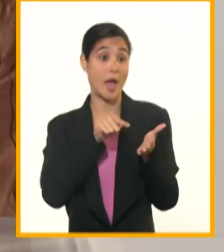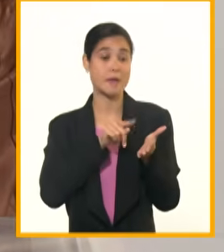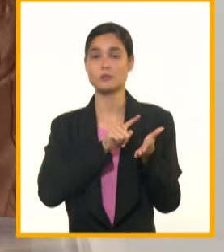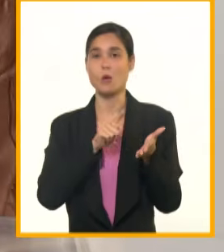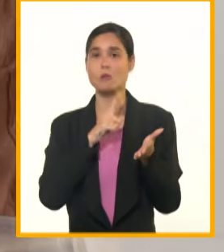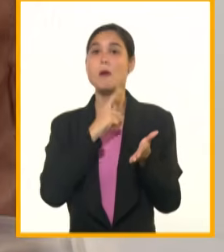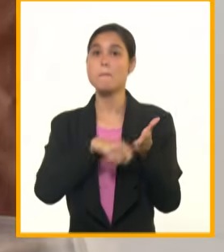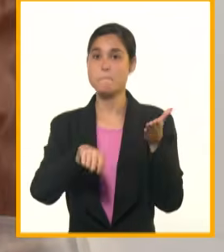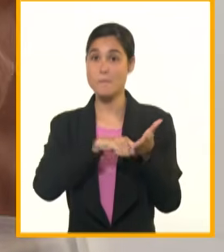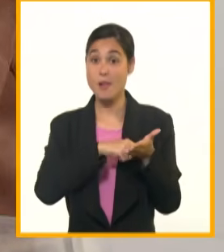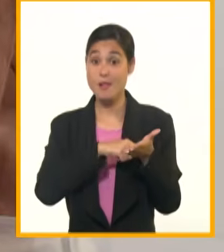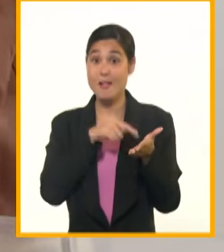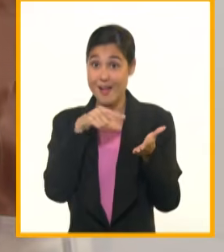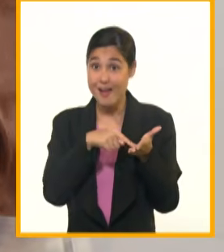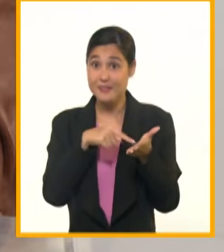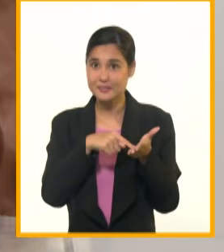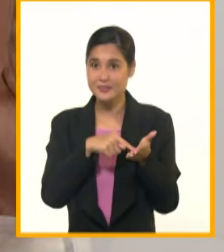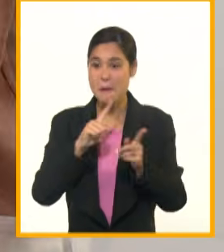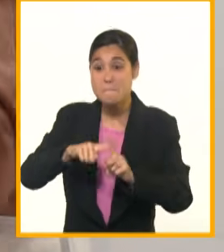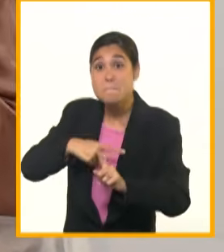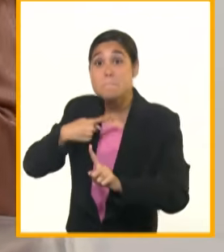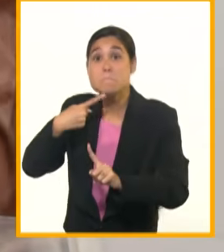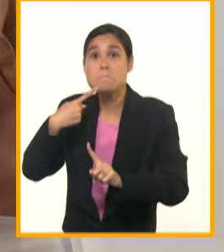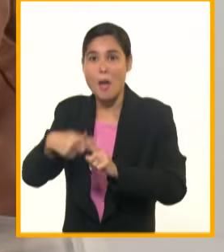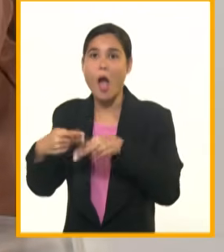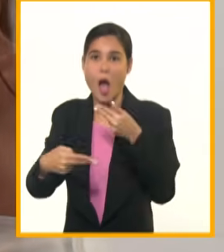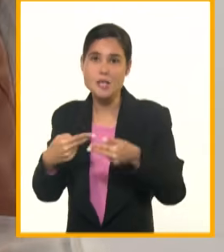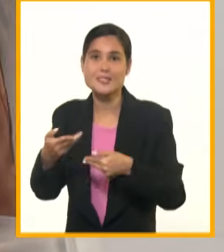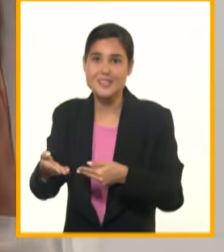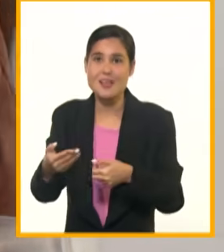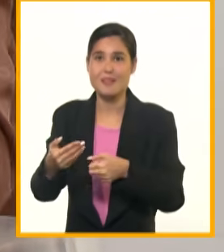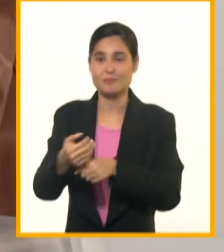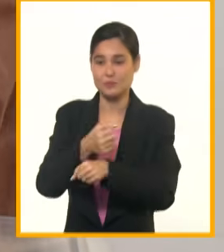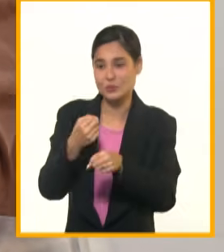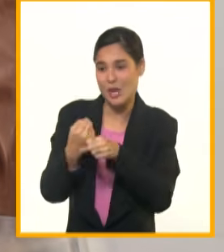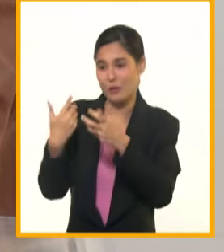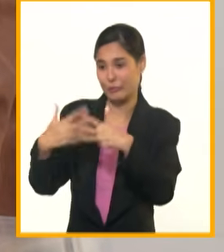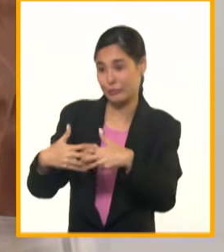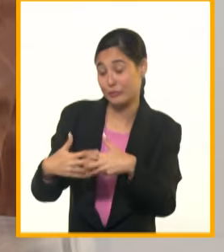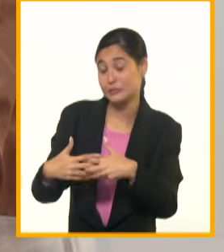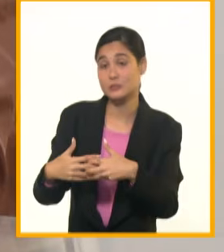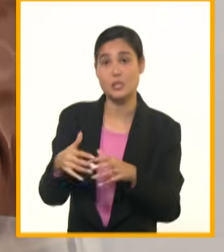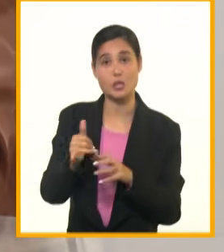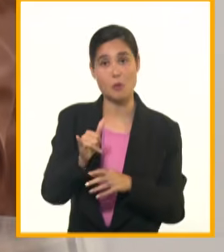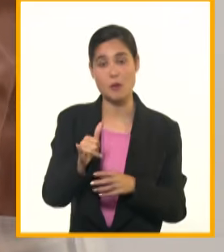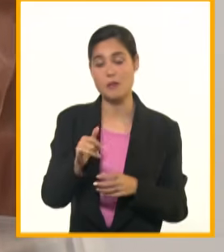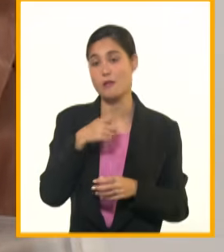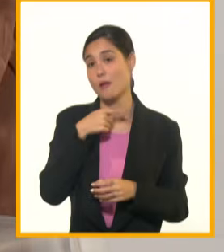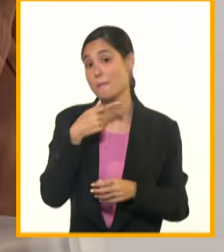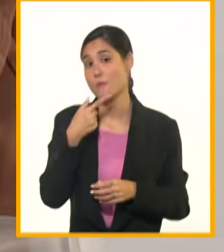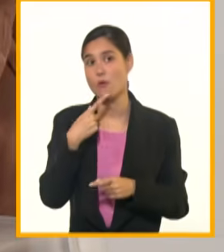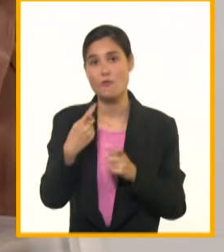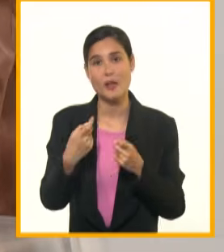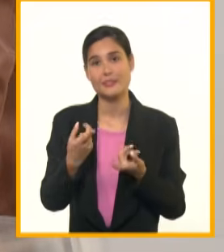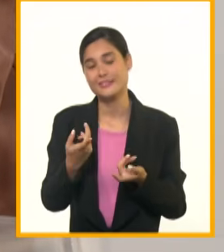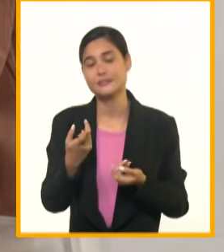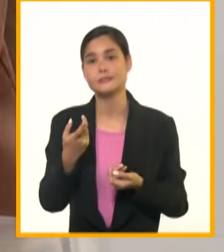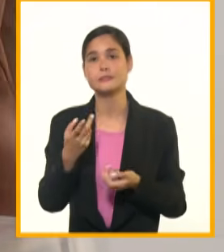paso importante para lograr mejorar sectores como la salud, como la educación, como el